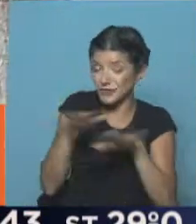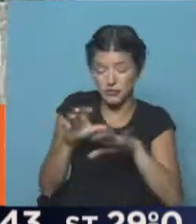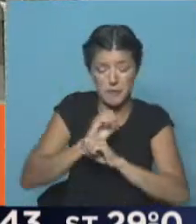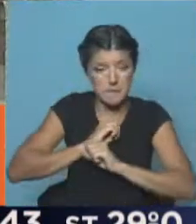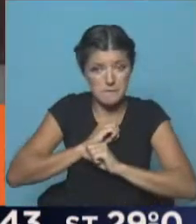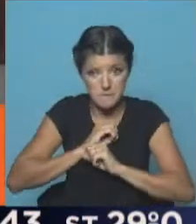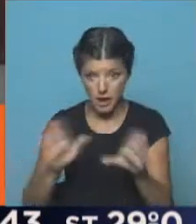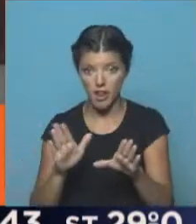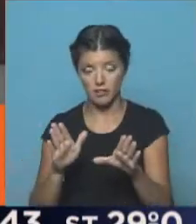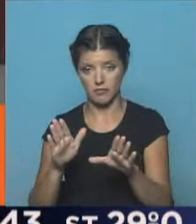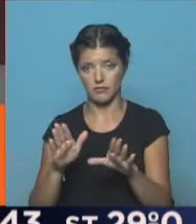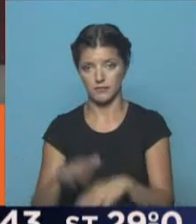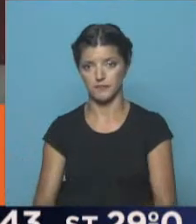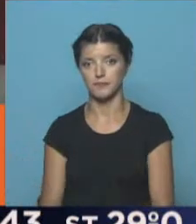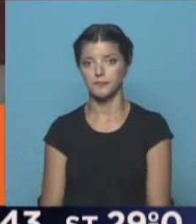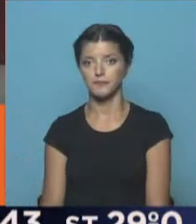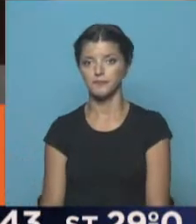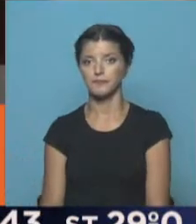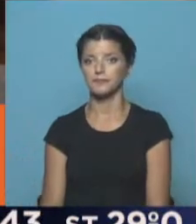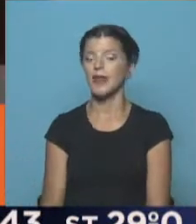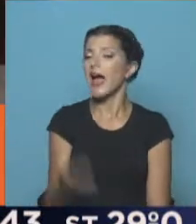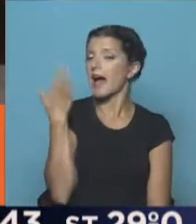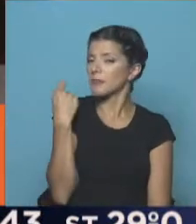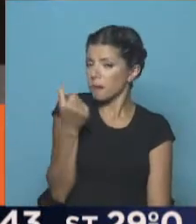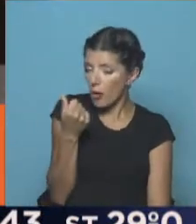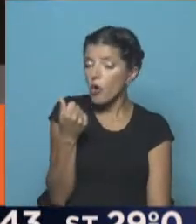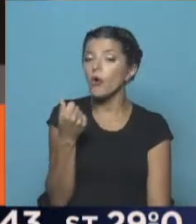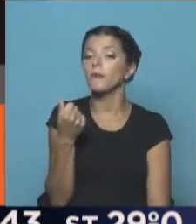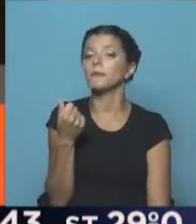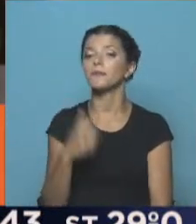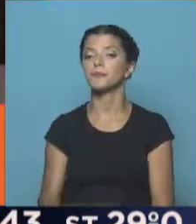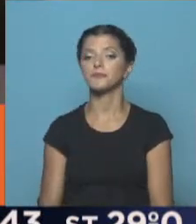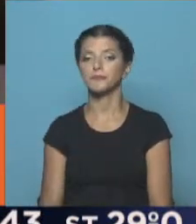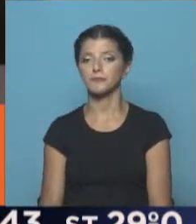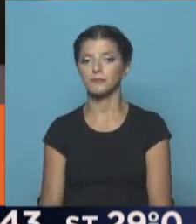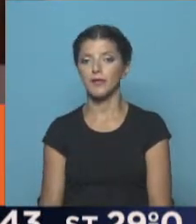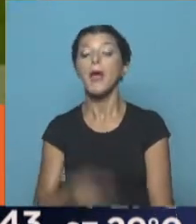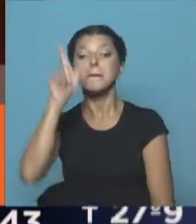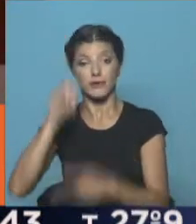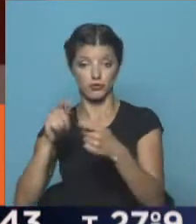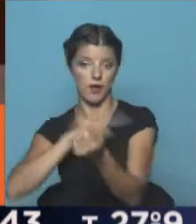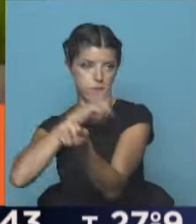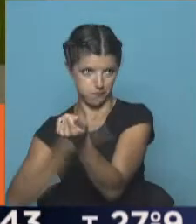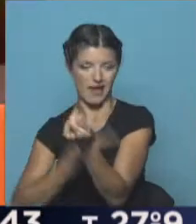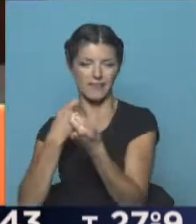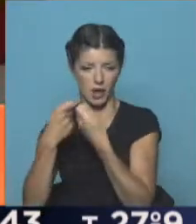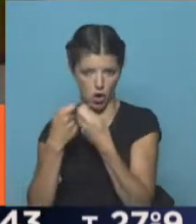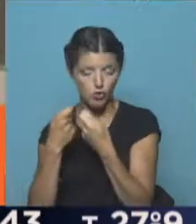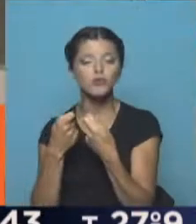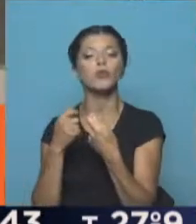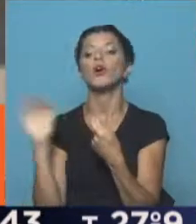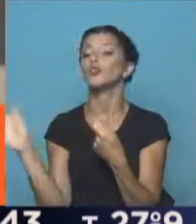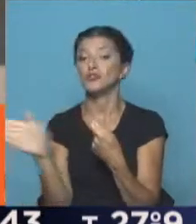en rumanía hace poco por ejemplo los exitosos hombres de negocios todos están entre comillas